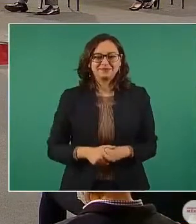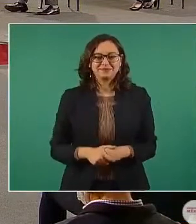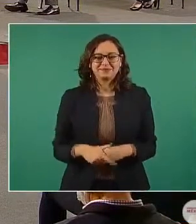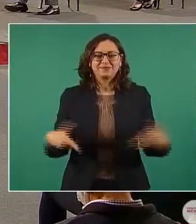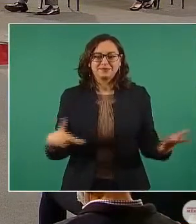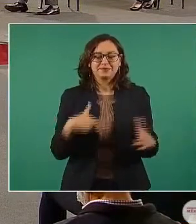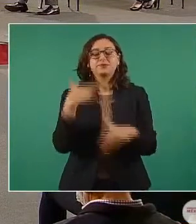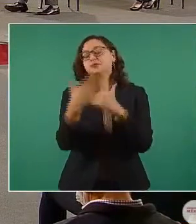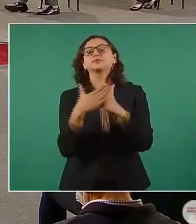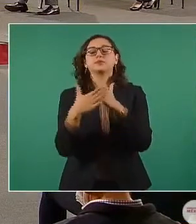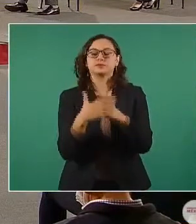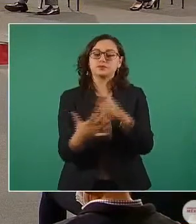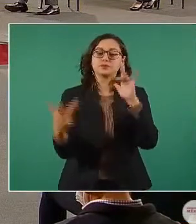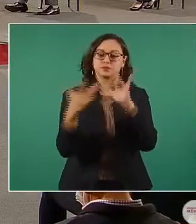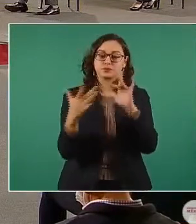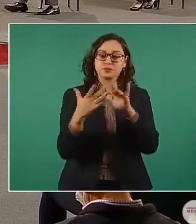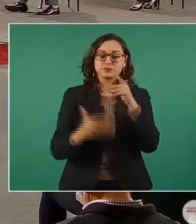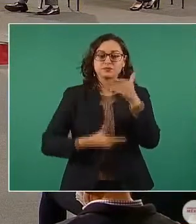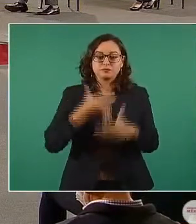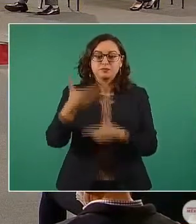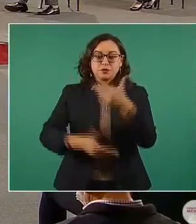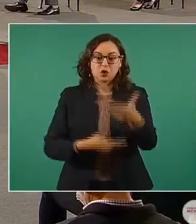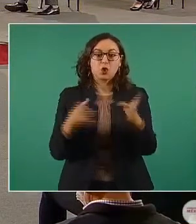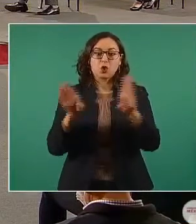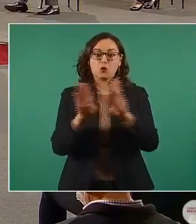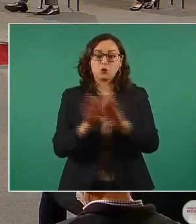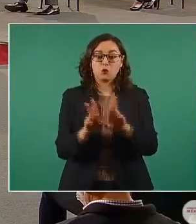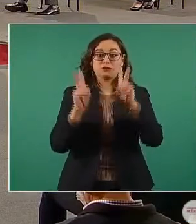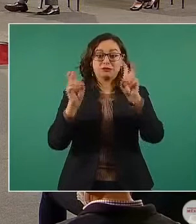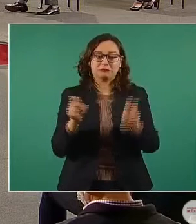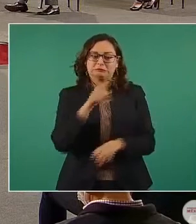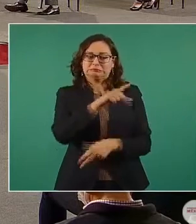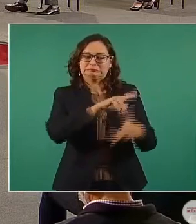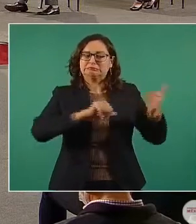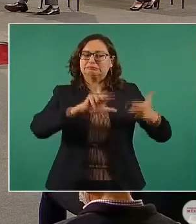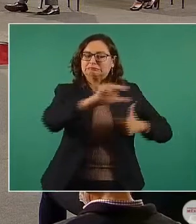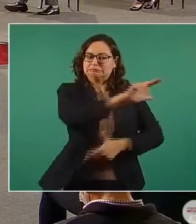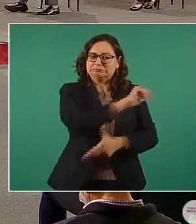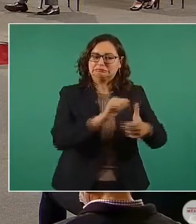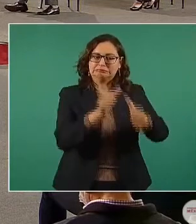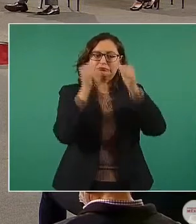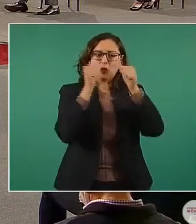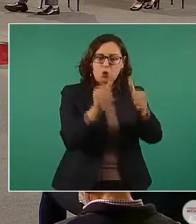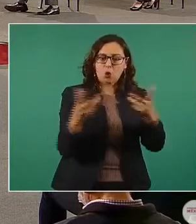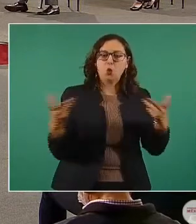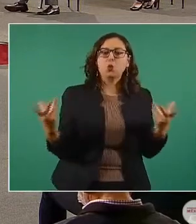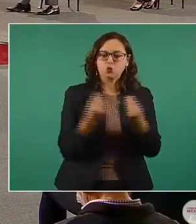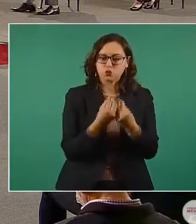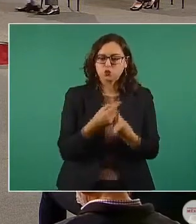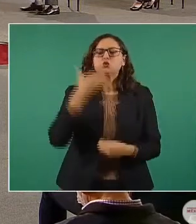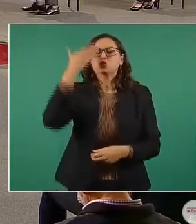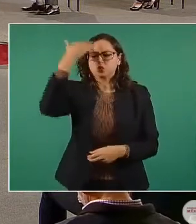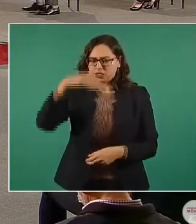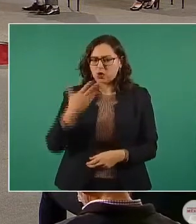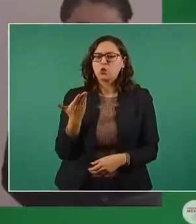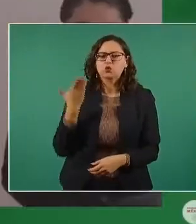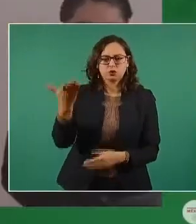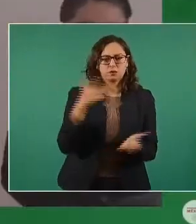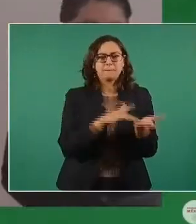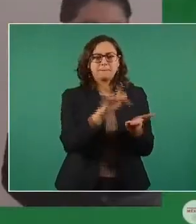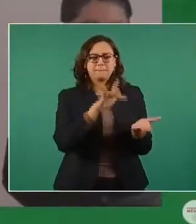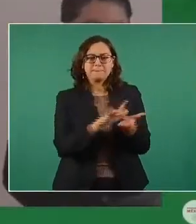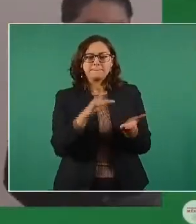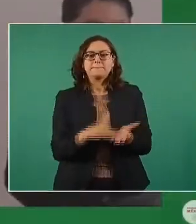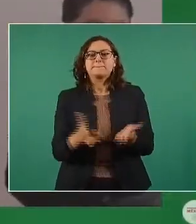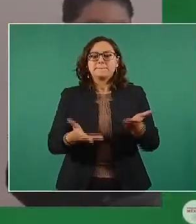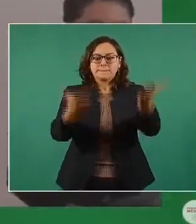estaremos en contacto para ver si podemos entrarle a este tema de la costa después del huracán juntos. Sé que podemos contar con usted. Y le voy a pasar